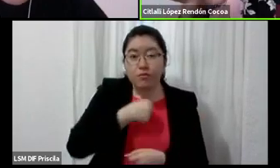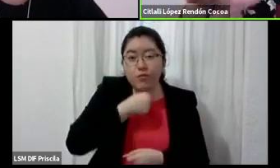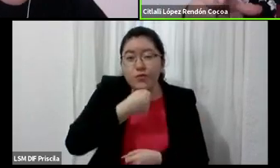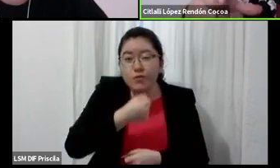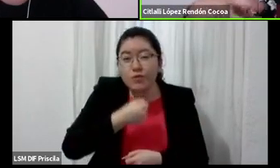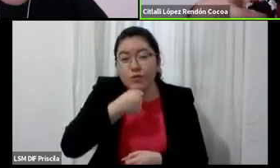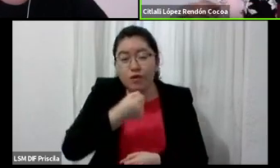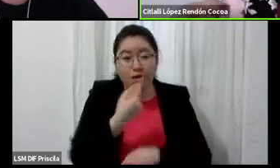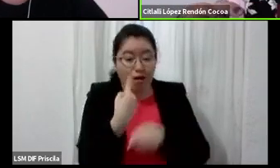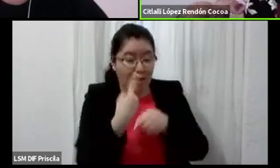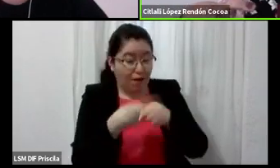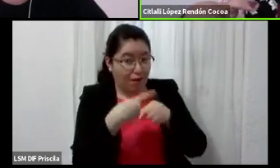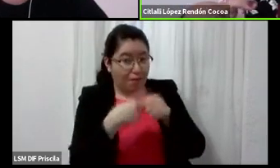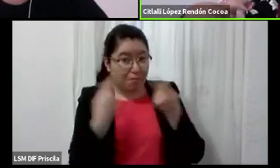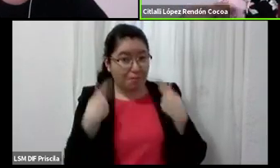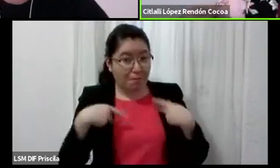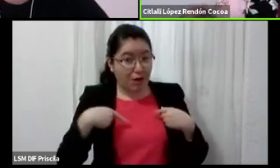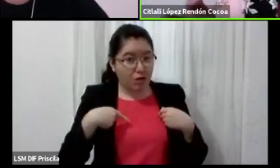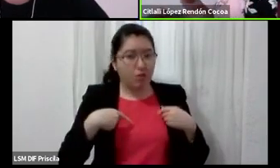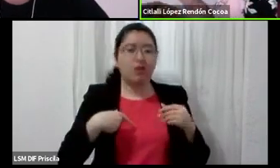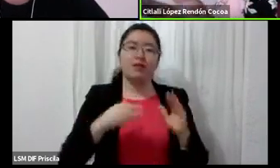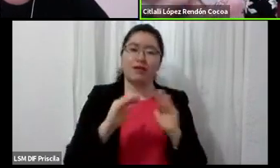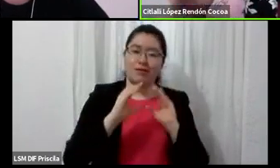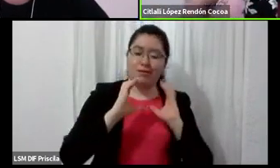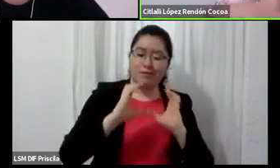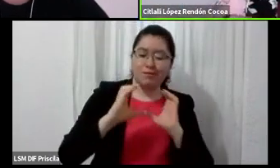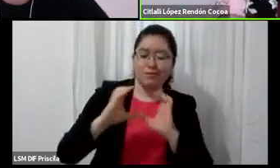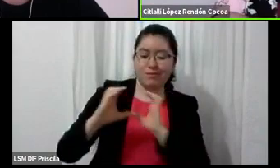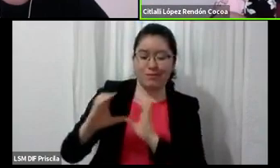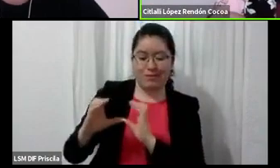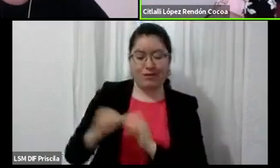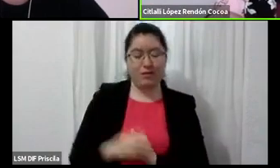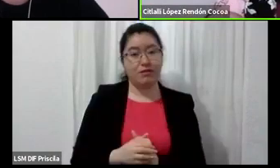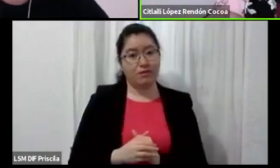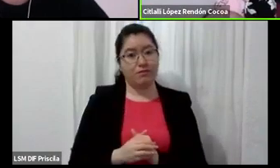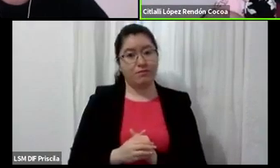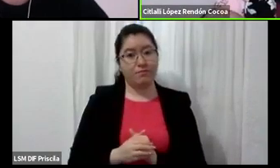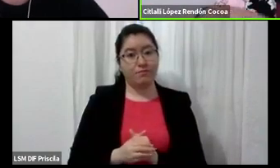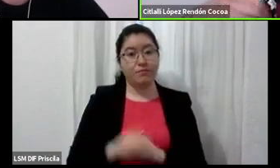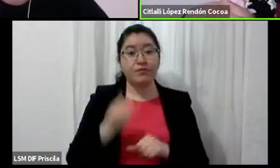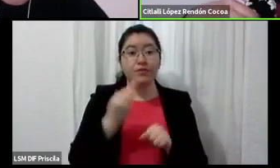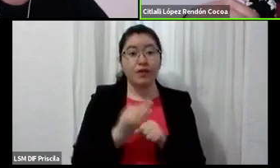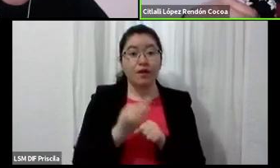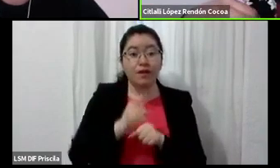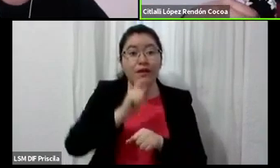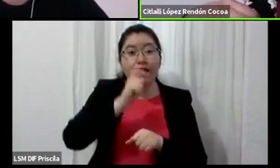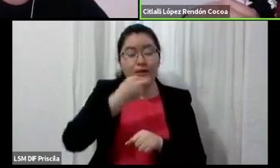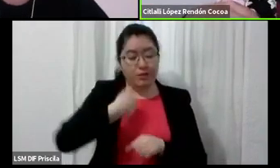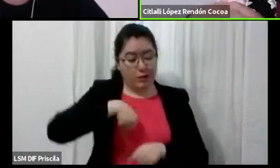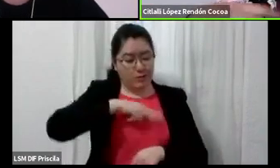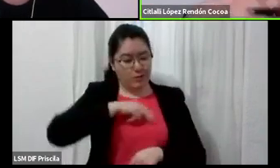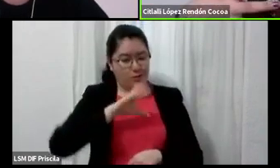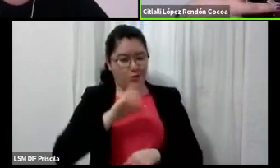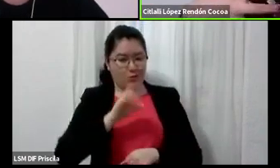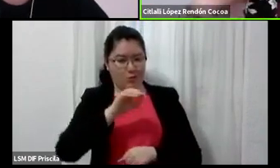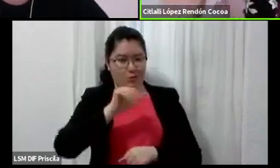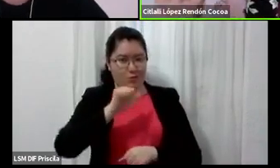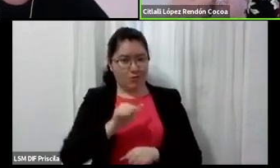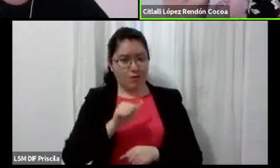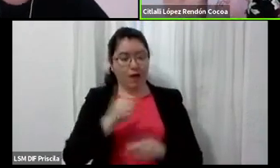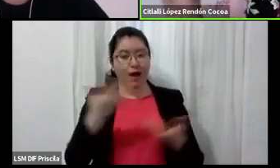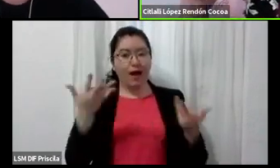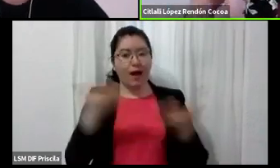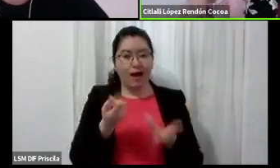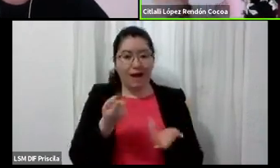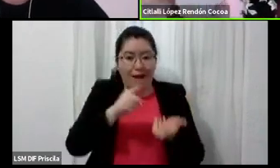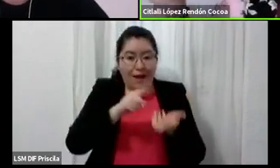fue una estrategia que nos permitiera seguir acompañando los procesos educativos de estas mujeres sin que